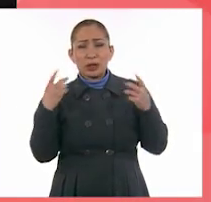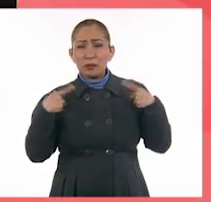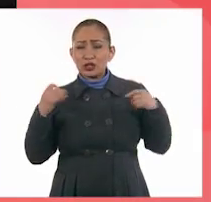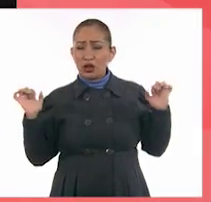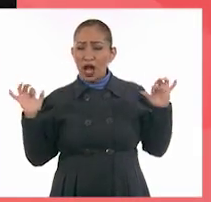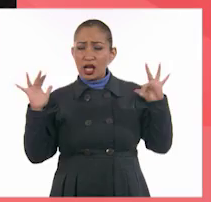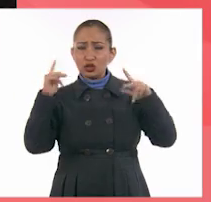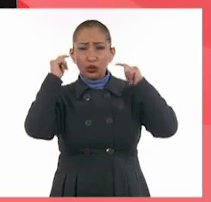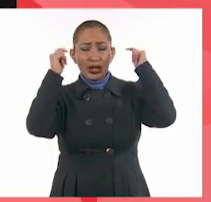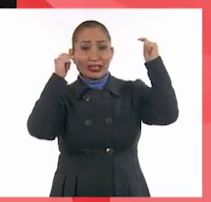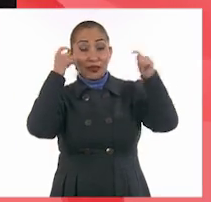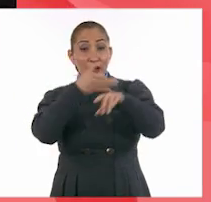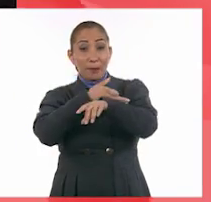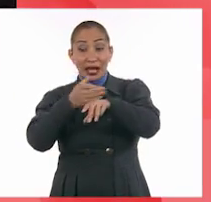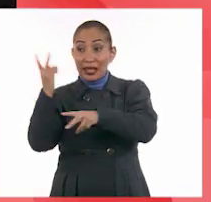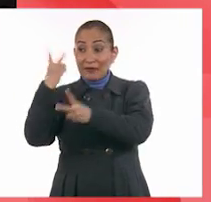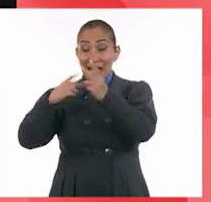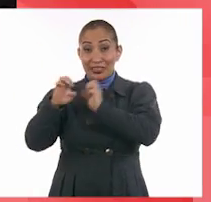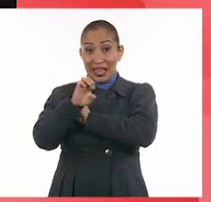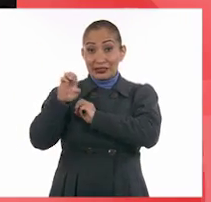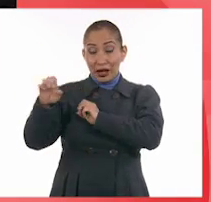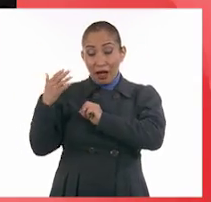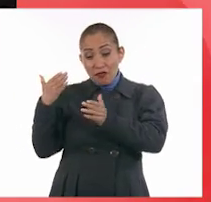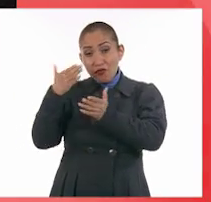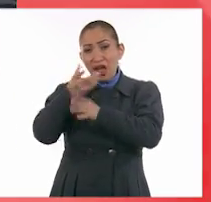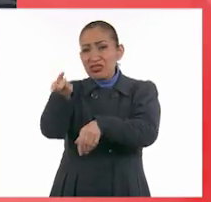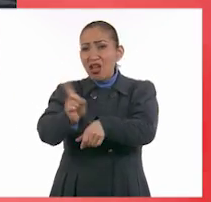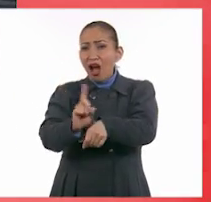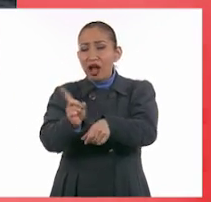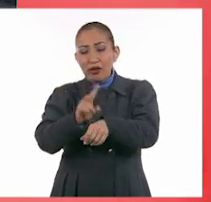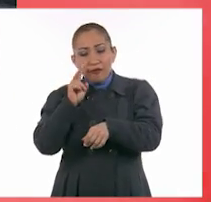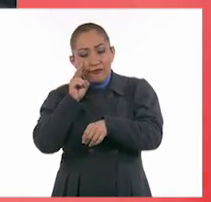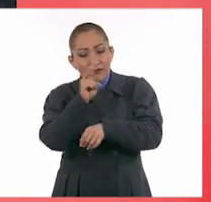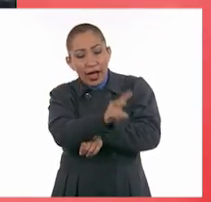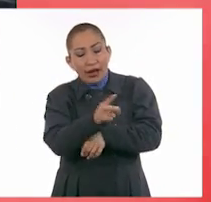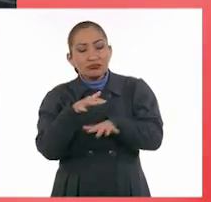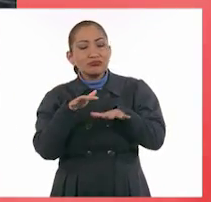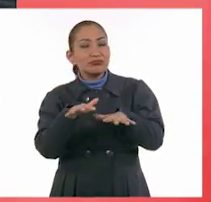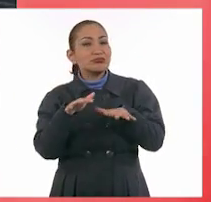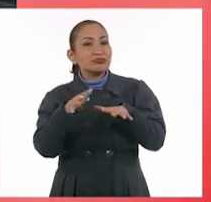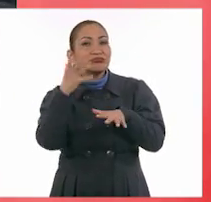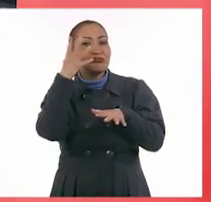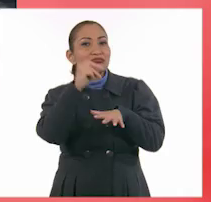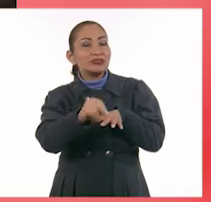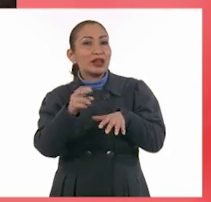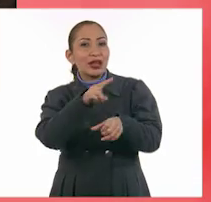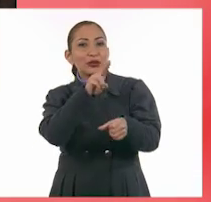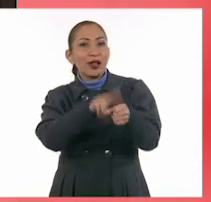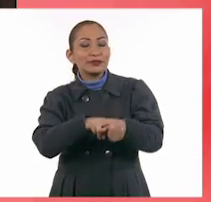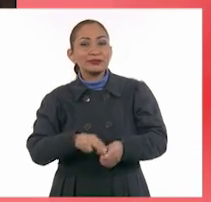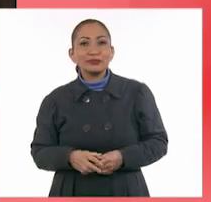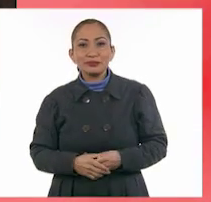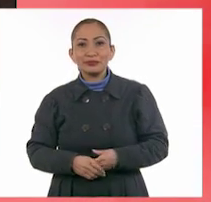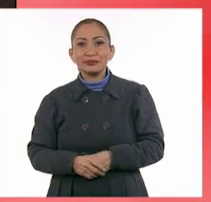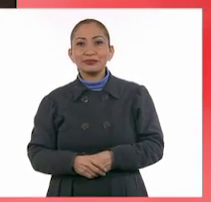turistas y familias provenientes de Ensenada acuden diariamente a observar este maravilloso espectáculo